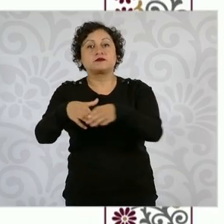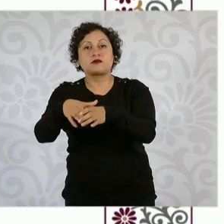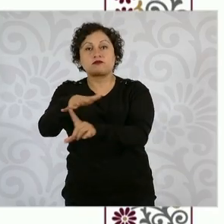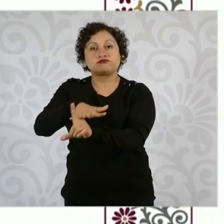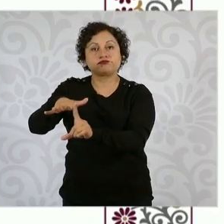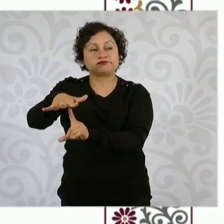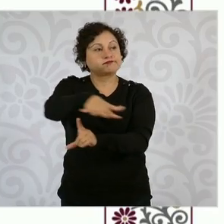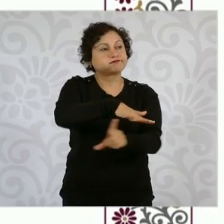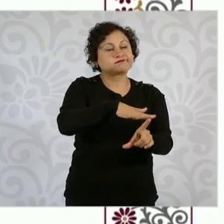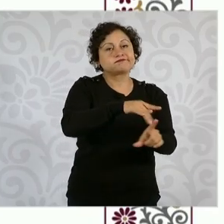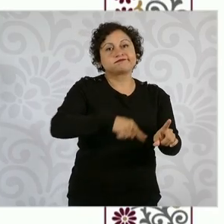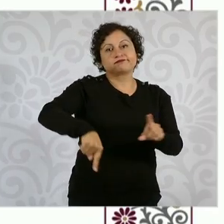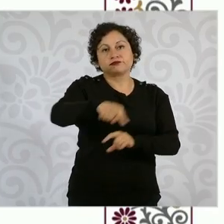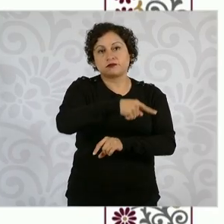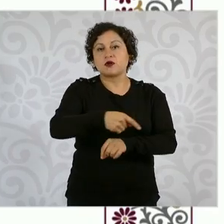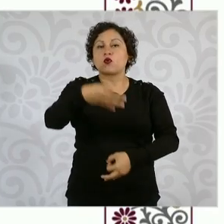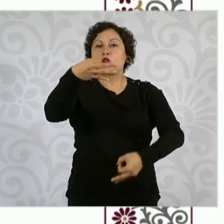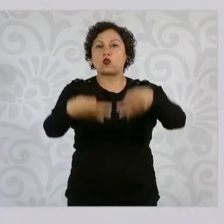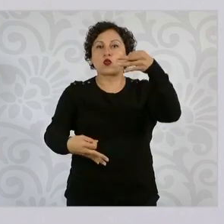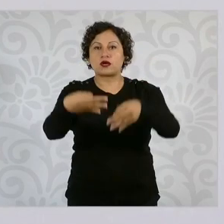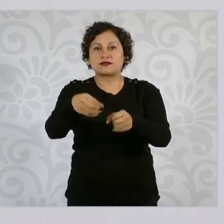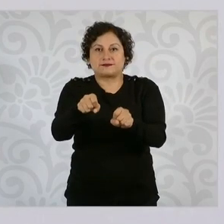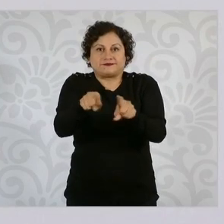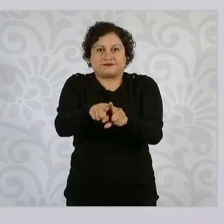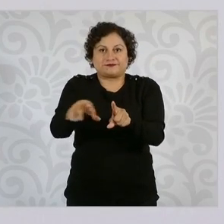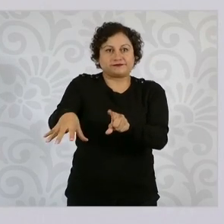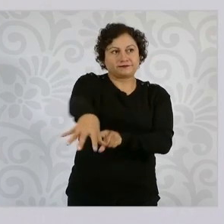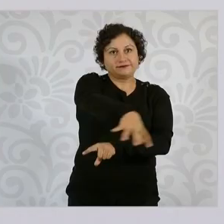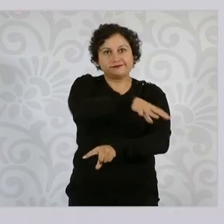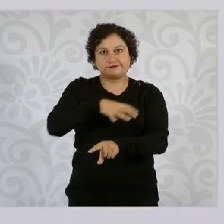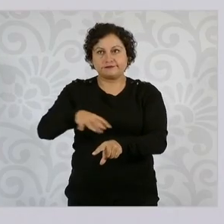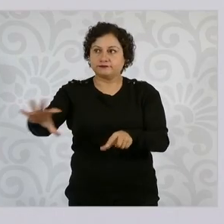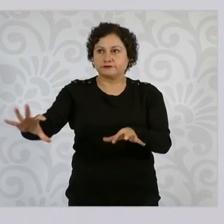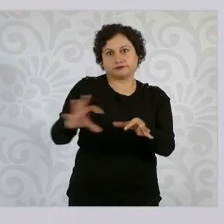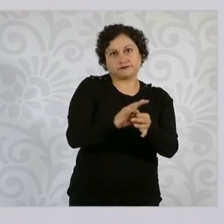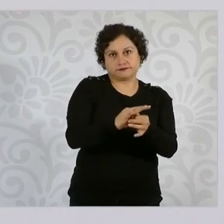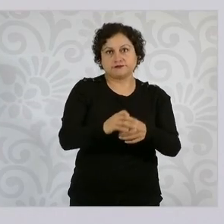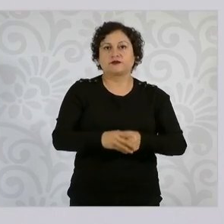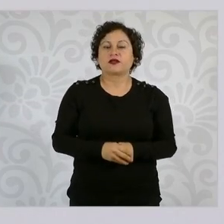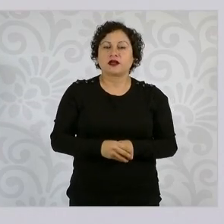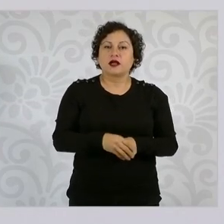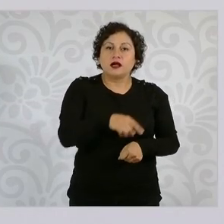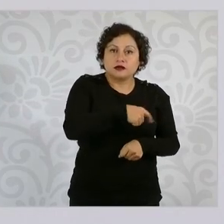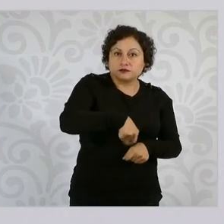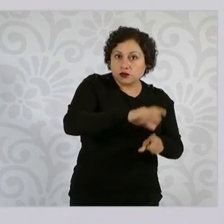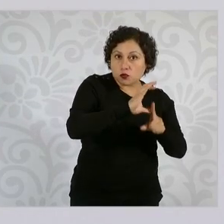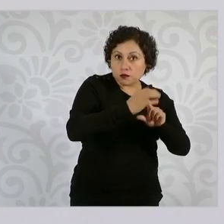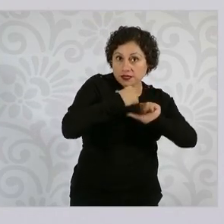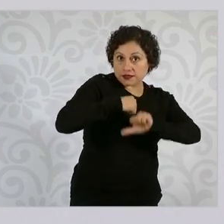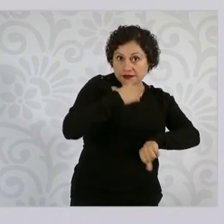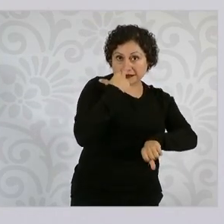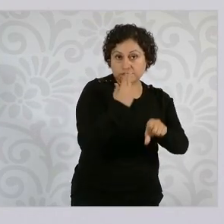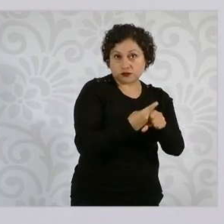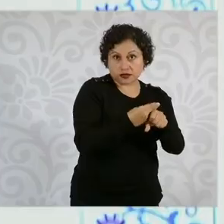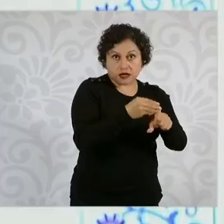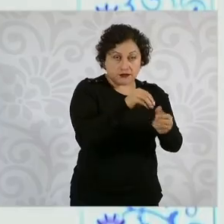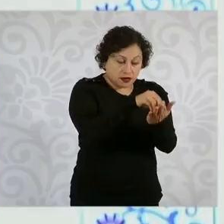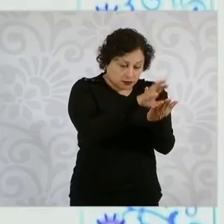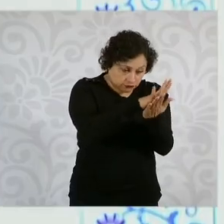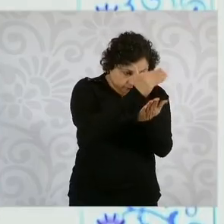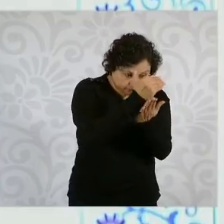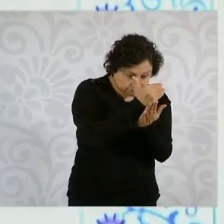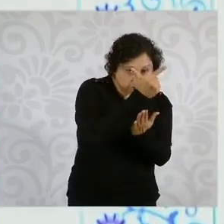circuito y jueces de distrito. Concluido esto, emitirán las listas a cada poder de la Unión para que